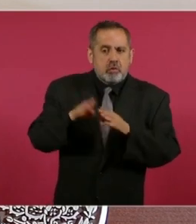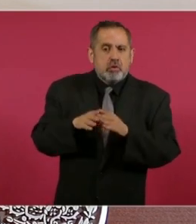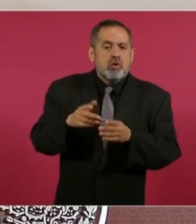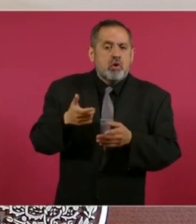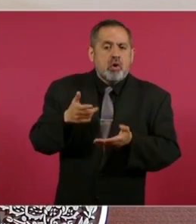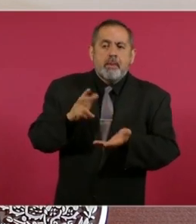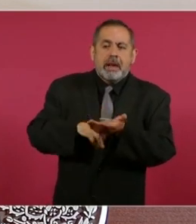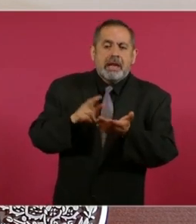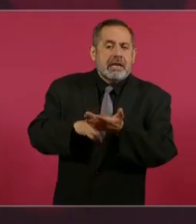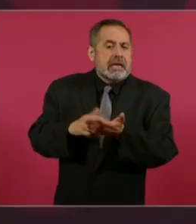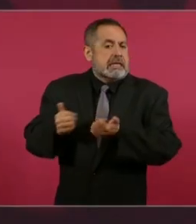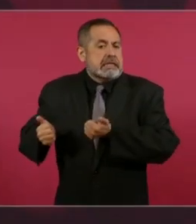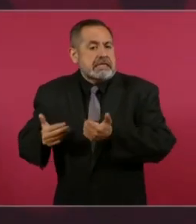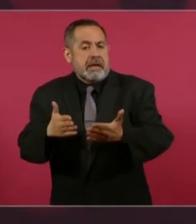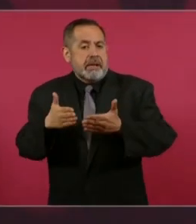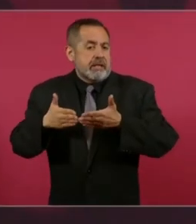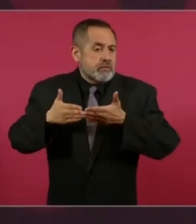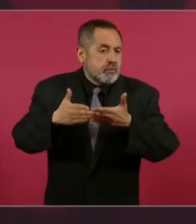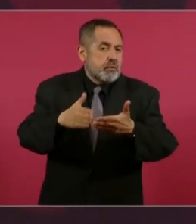flete,